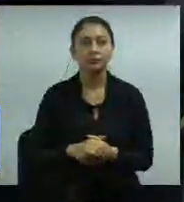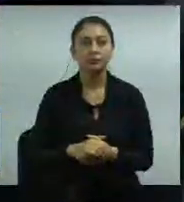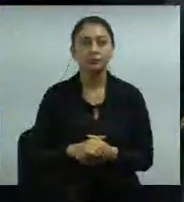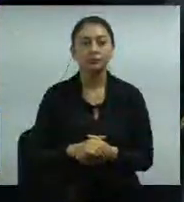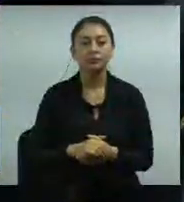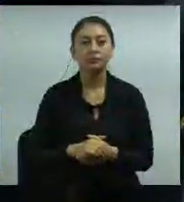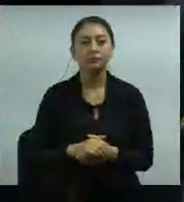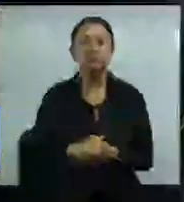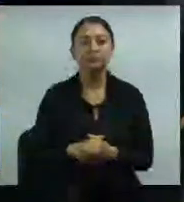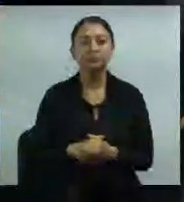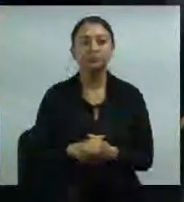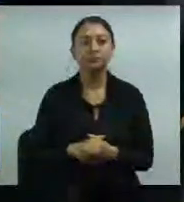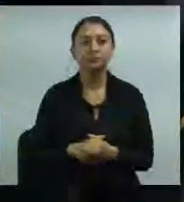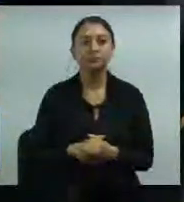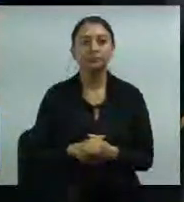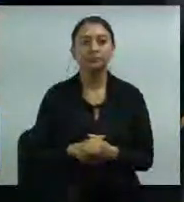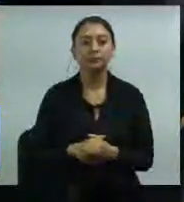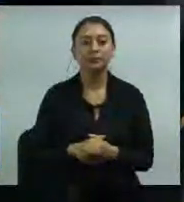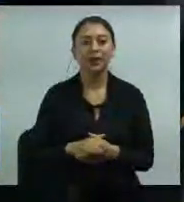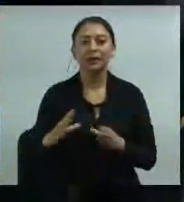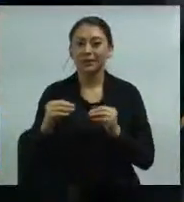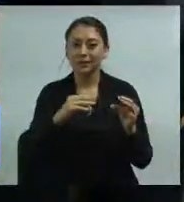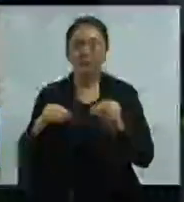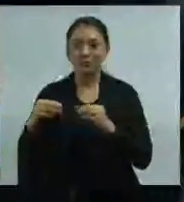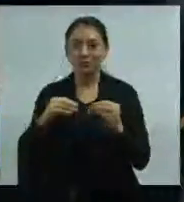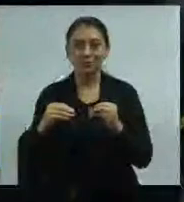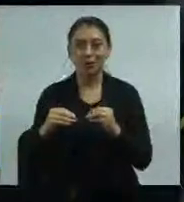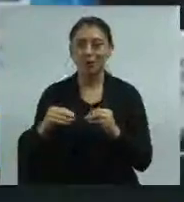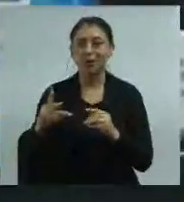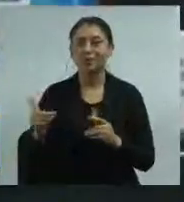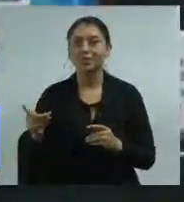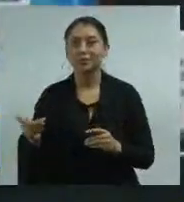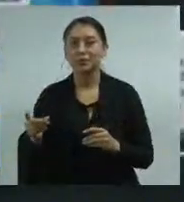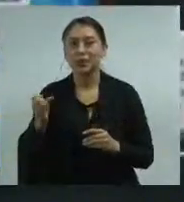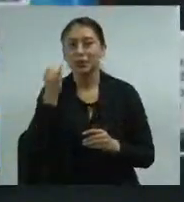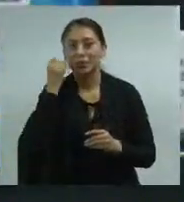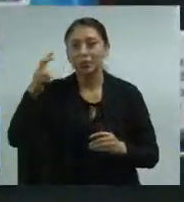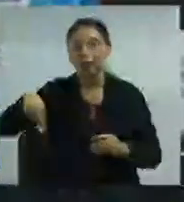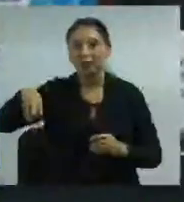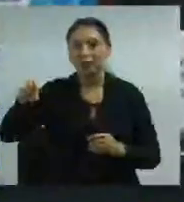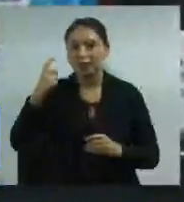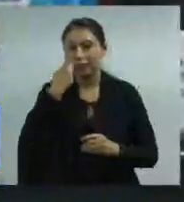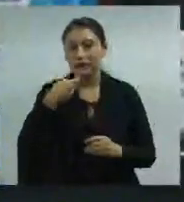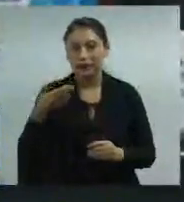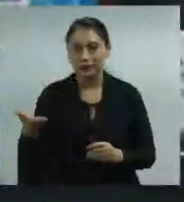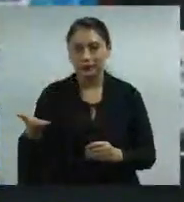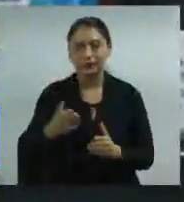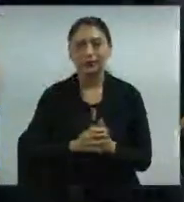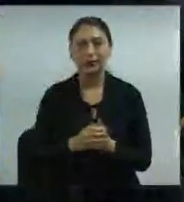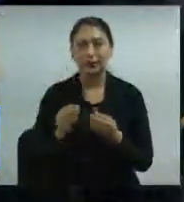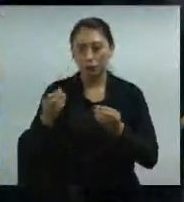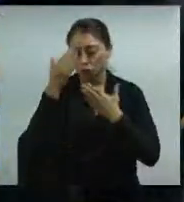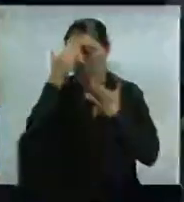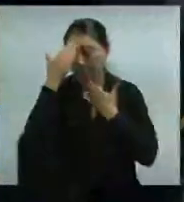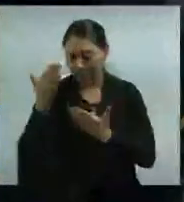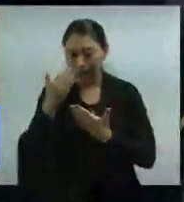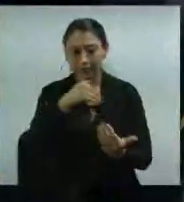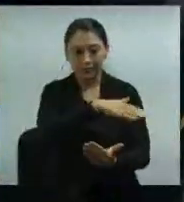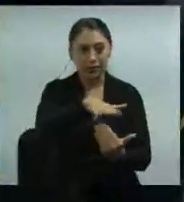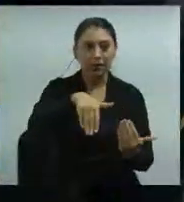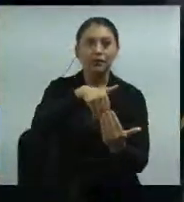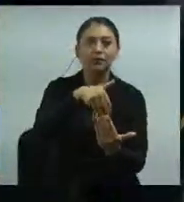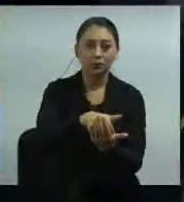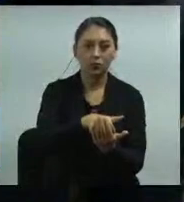Presidente, si me permiten. Muy bien, para la discusión tiene la palabra el diputado Inés Castillo. Muchas gracias, presidente, honorables